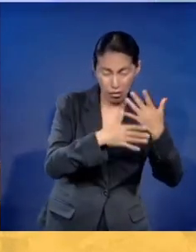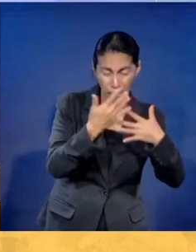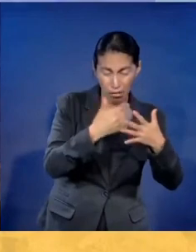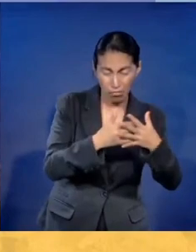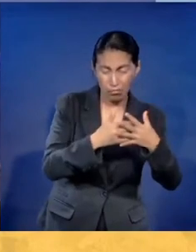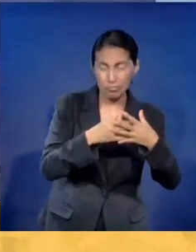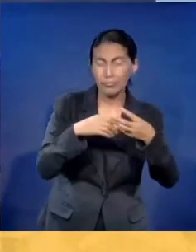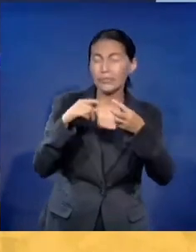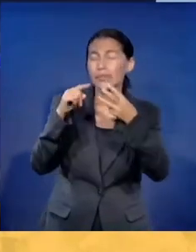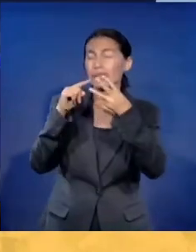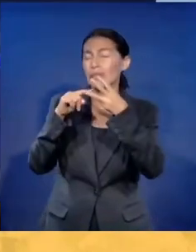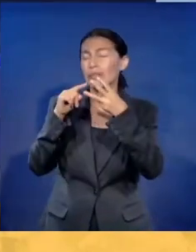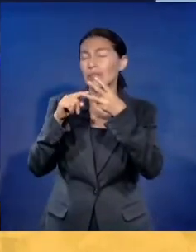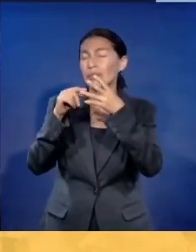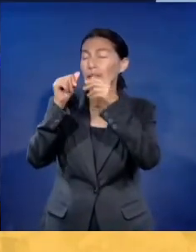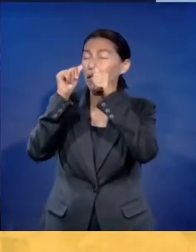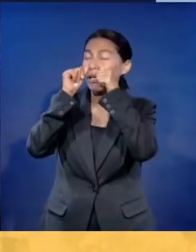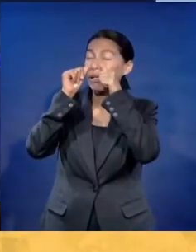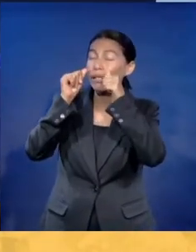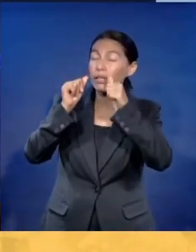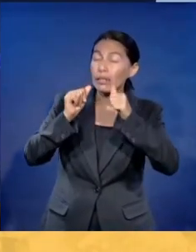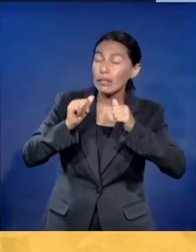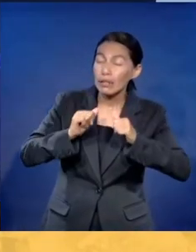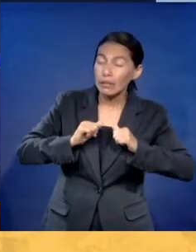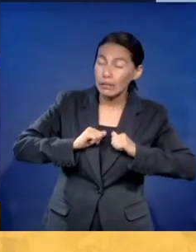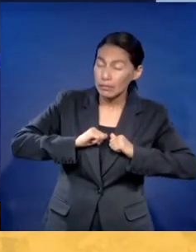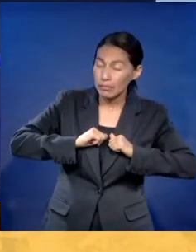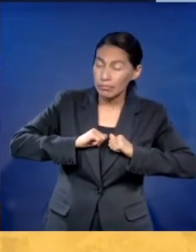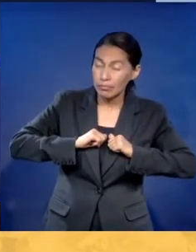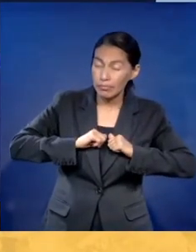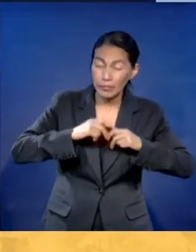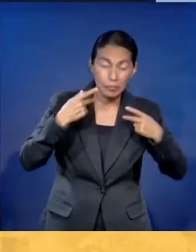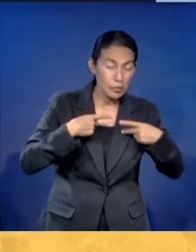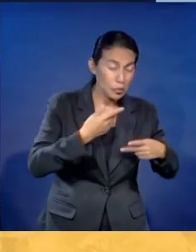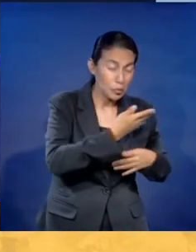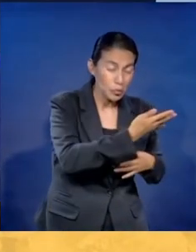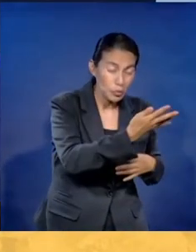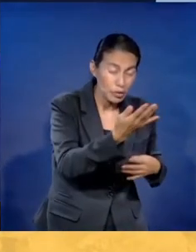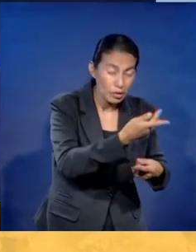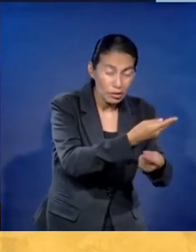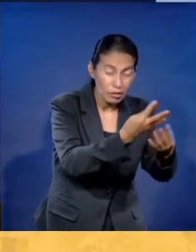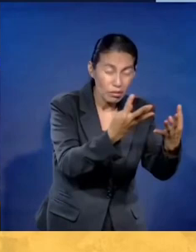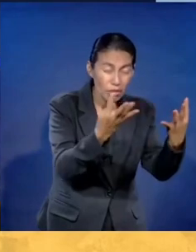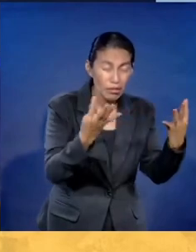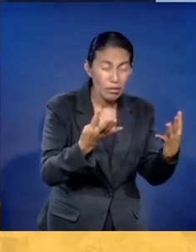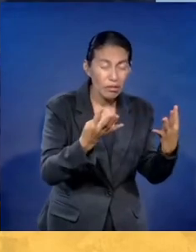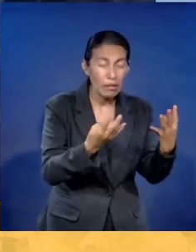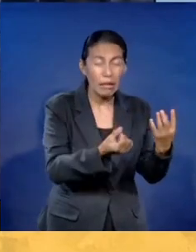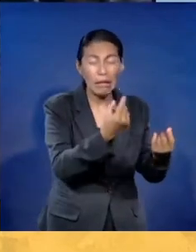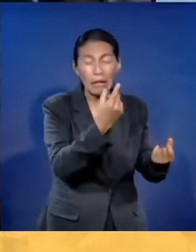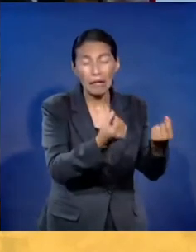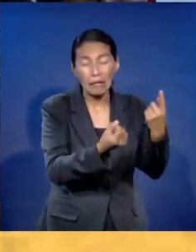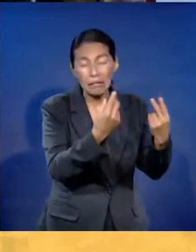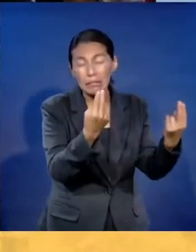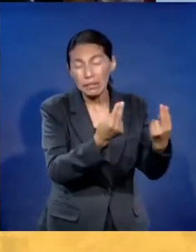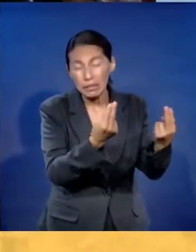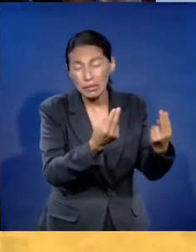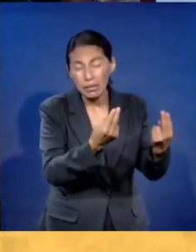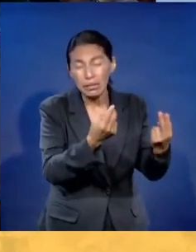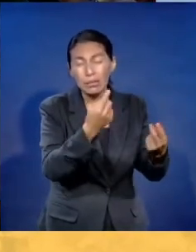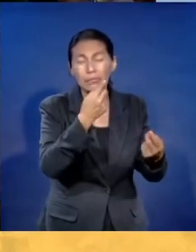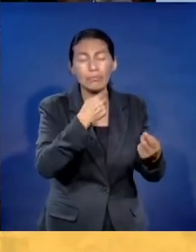permítenos escuchar la necesidad de quien lo necesita déjanos escuchar